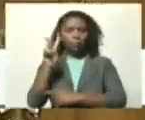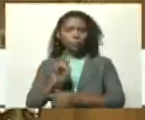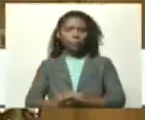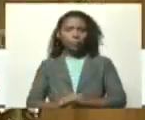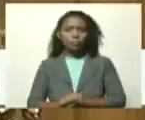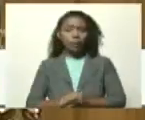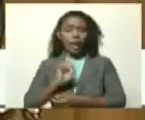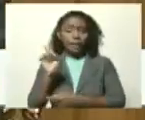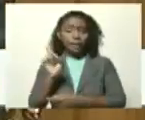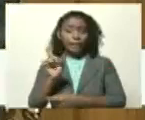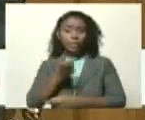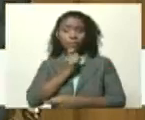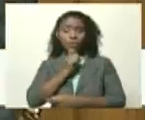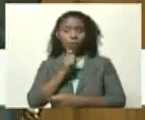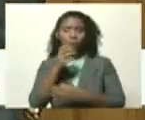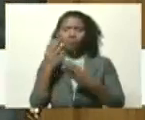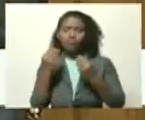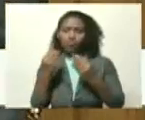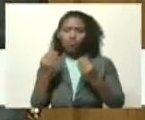Retos, muchos.